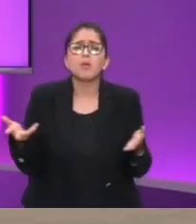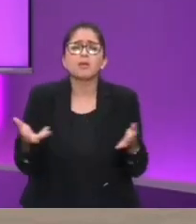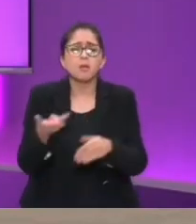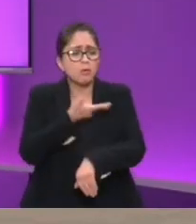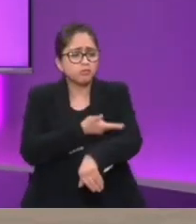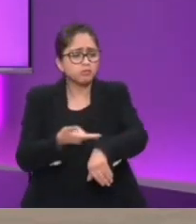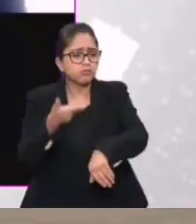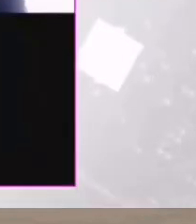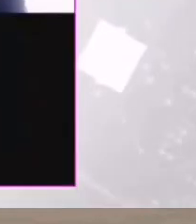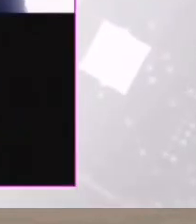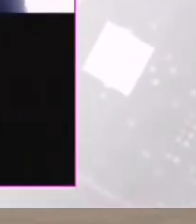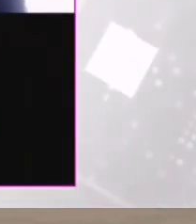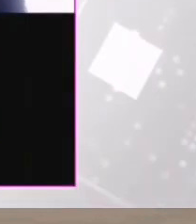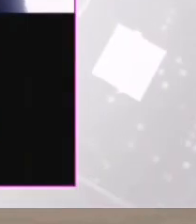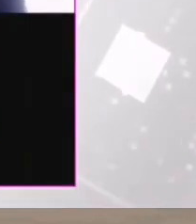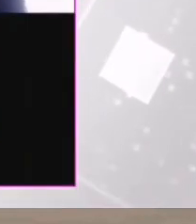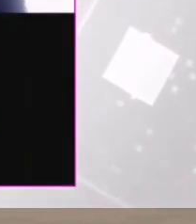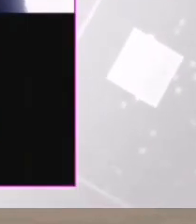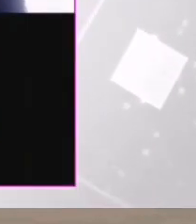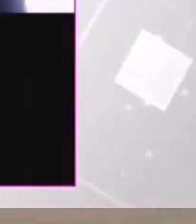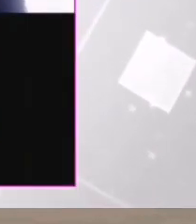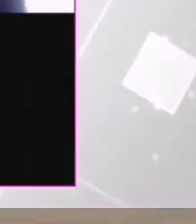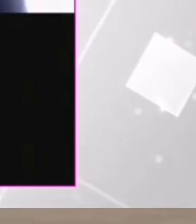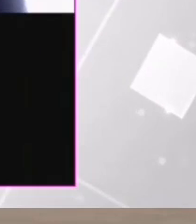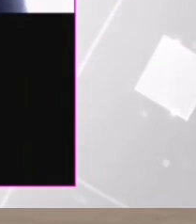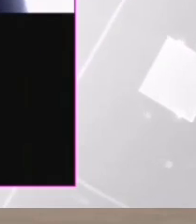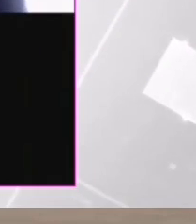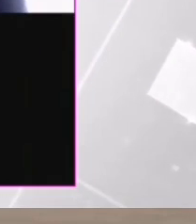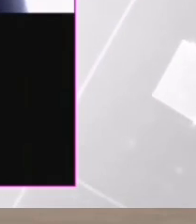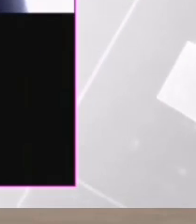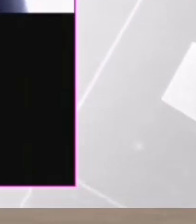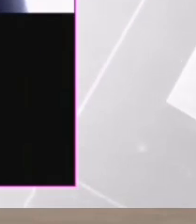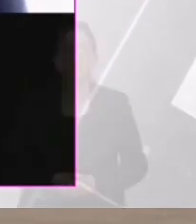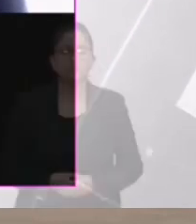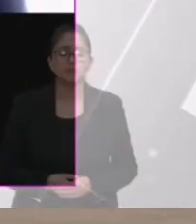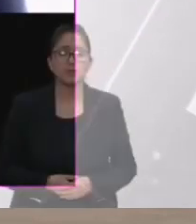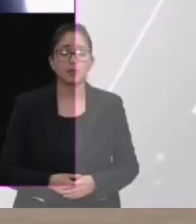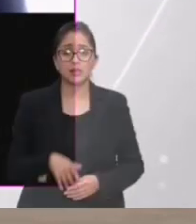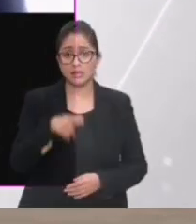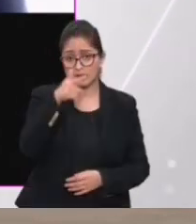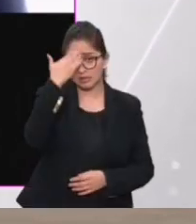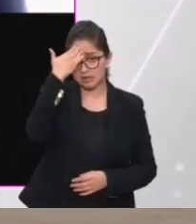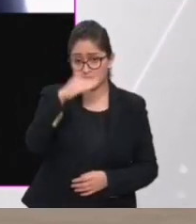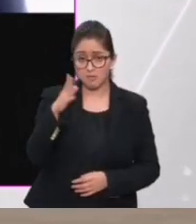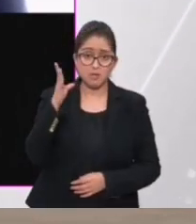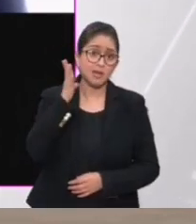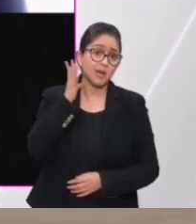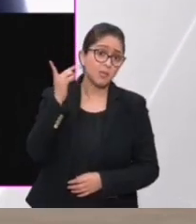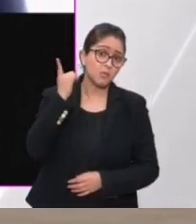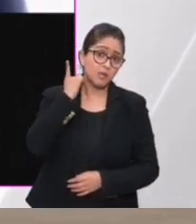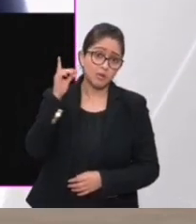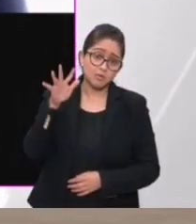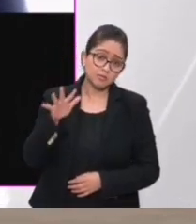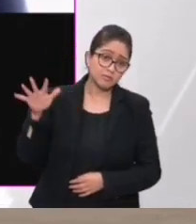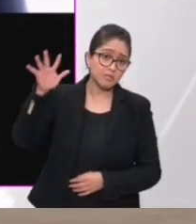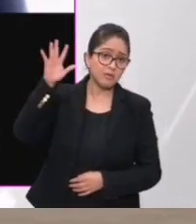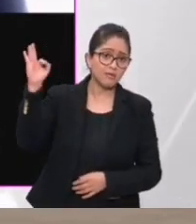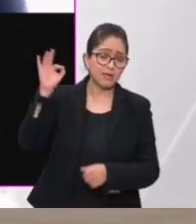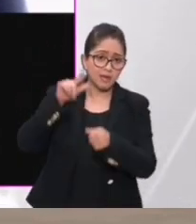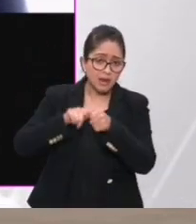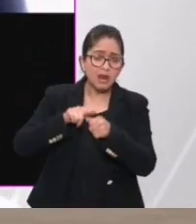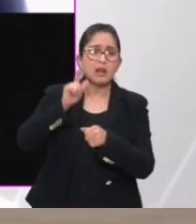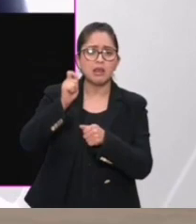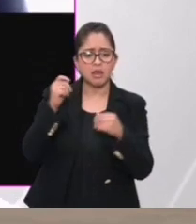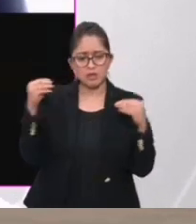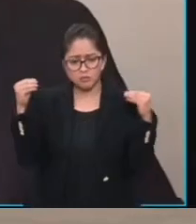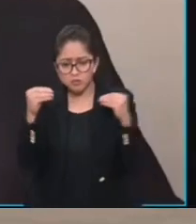problemática? Mire, está muy claro que la facultad de la Cámara de Diputados Federal es discutir, elaborar y proponer